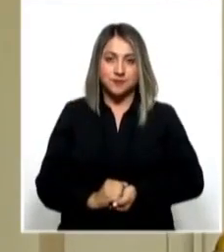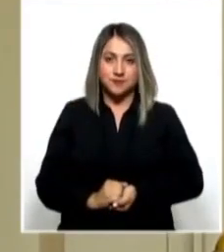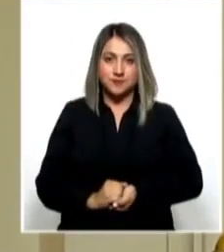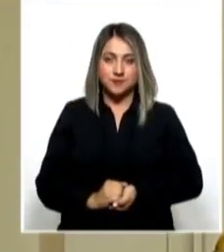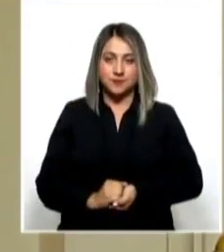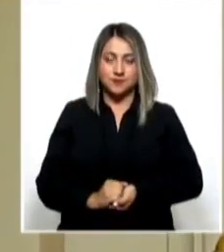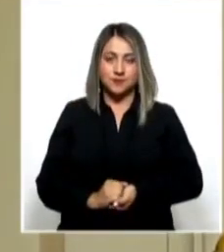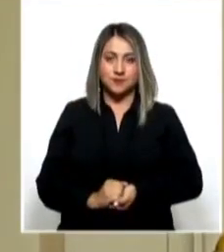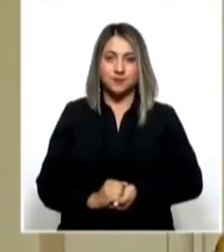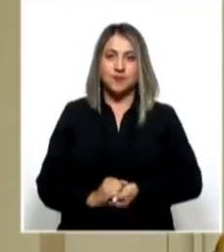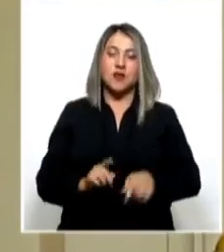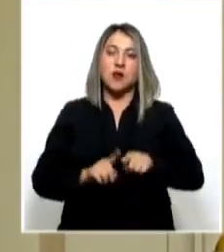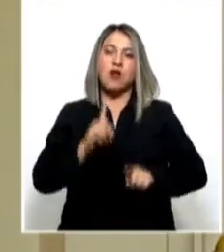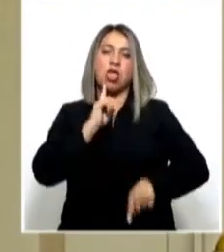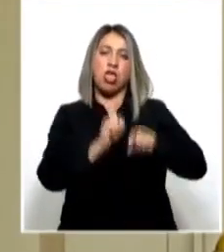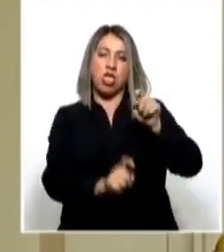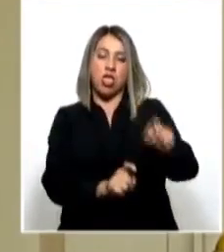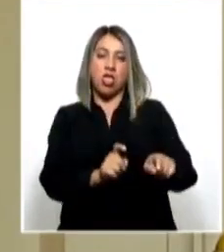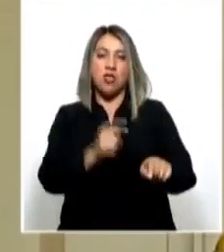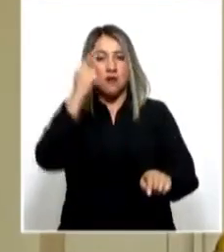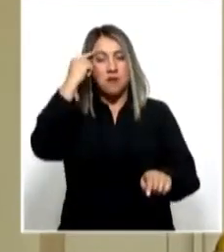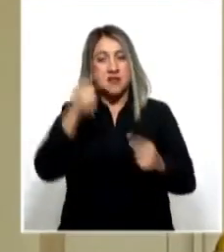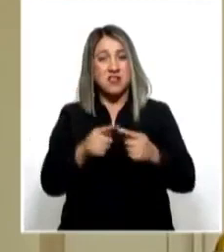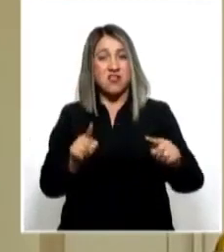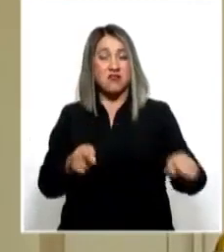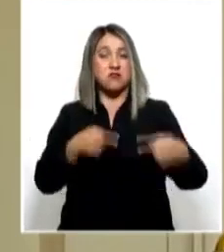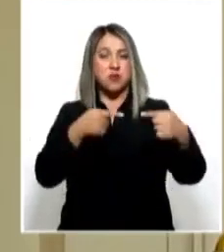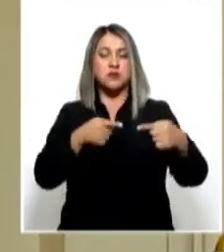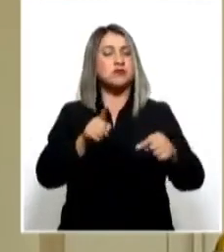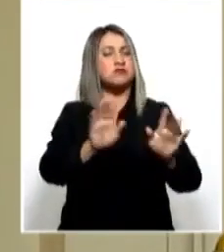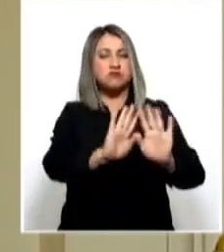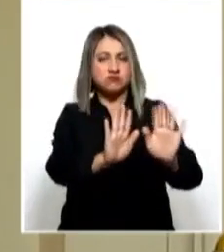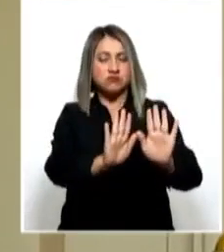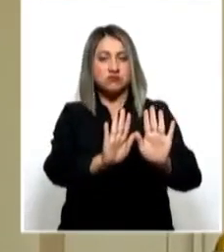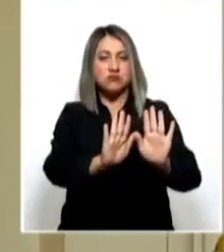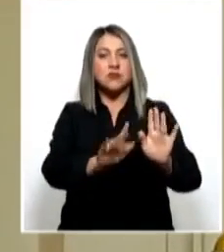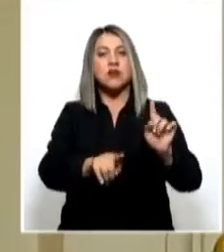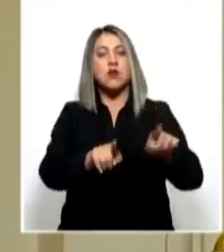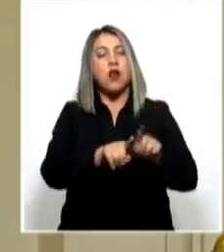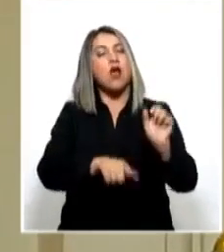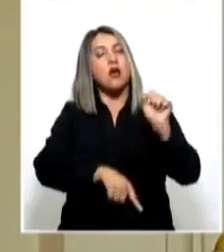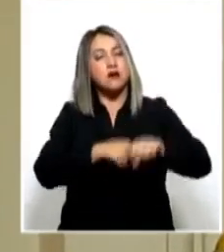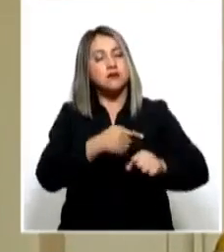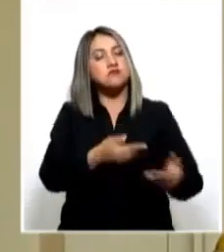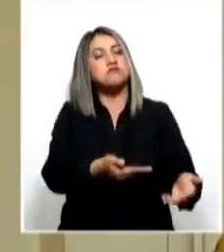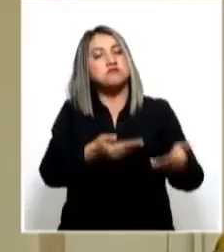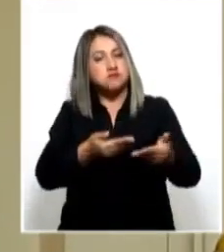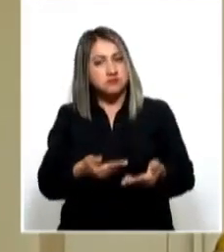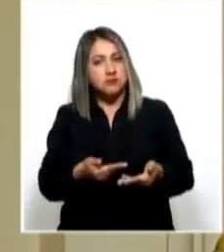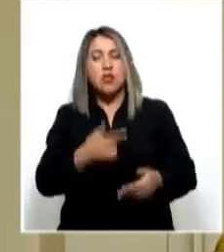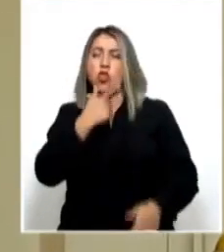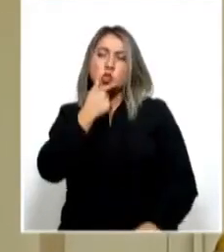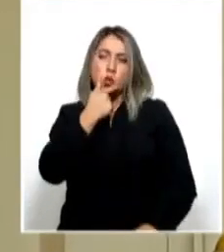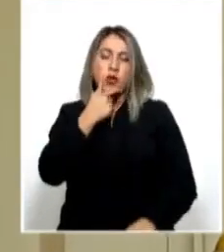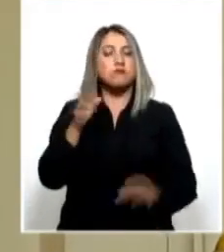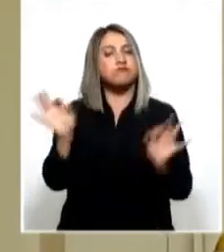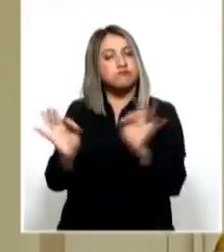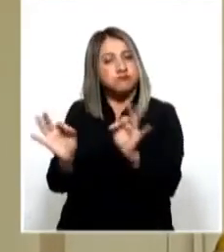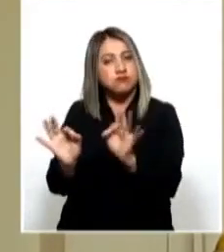De no descalificar a quien piensa distinto, de acoger a quien tenga dudas,